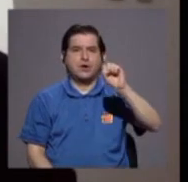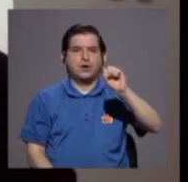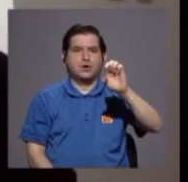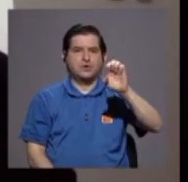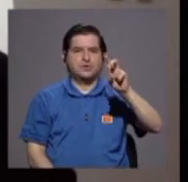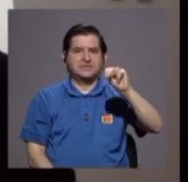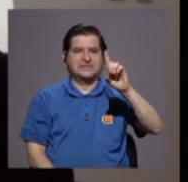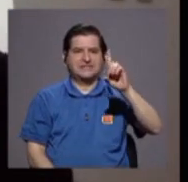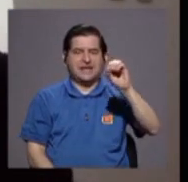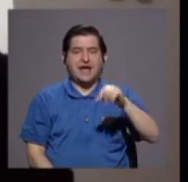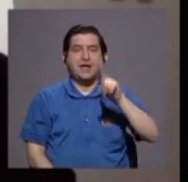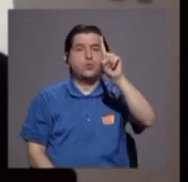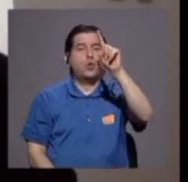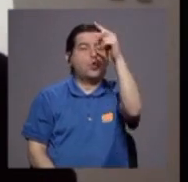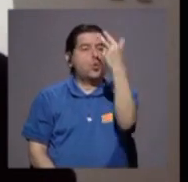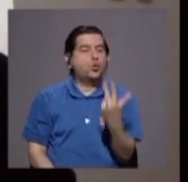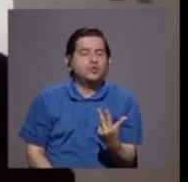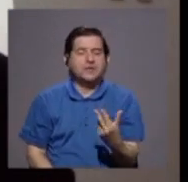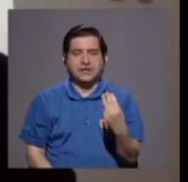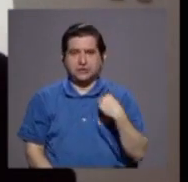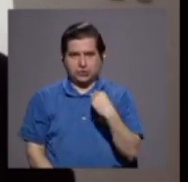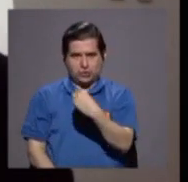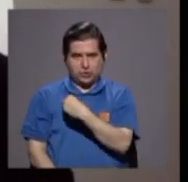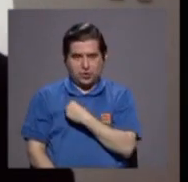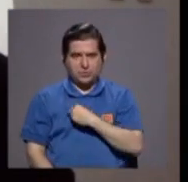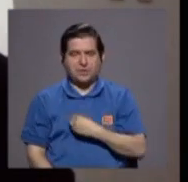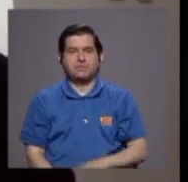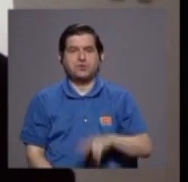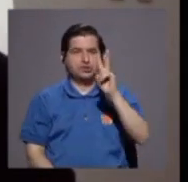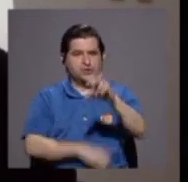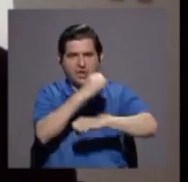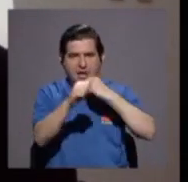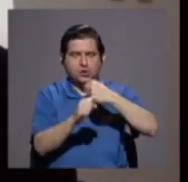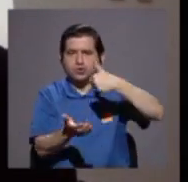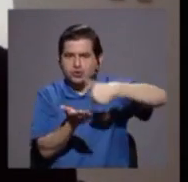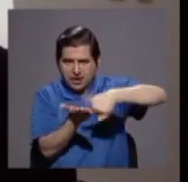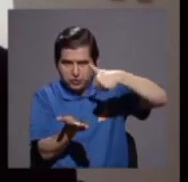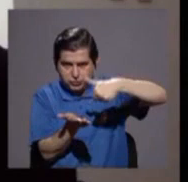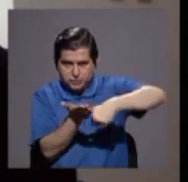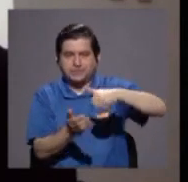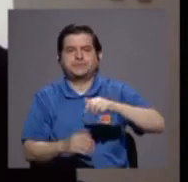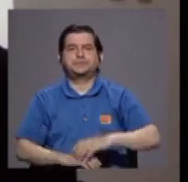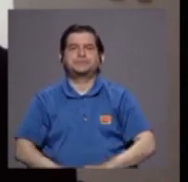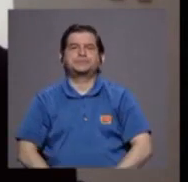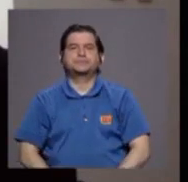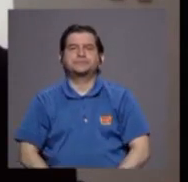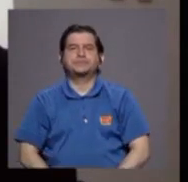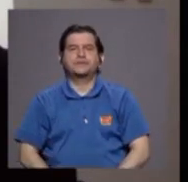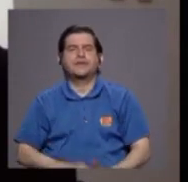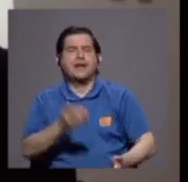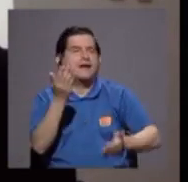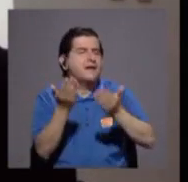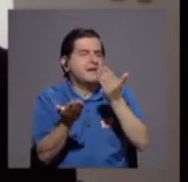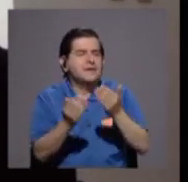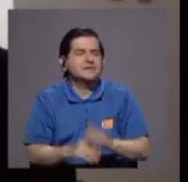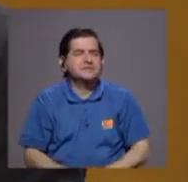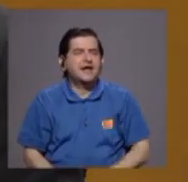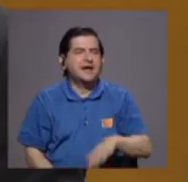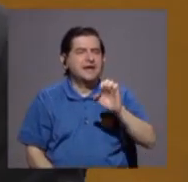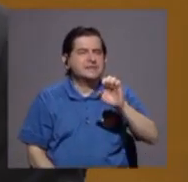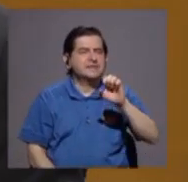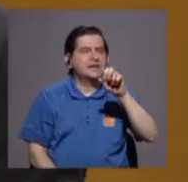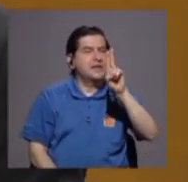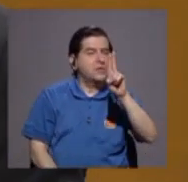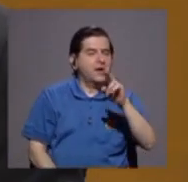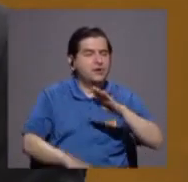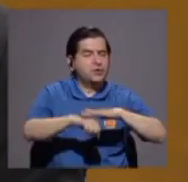tercio de los miembros del Senado que se eligen cada 2 años. Tal vez, don Eduardo,